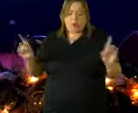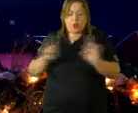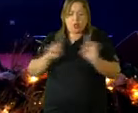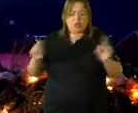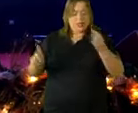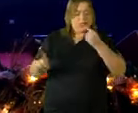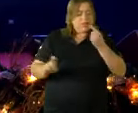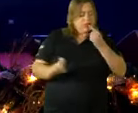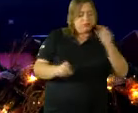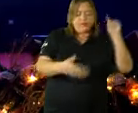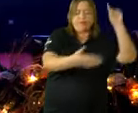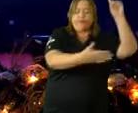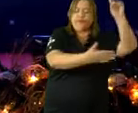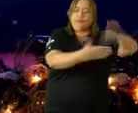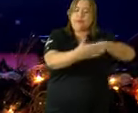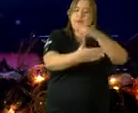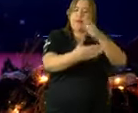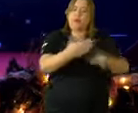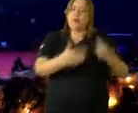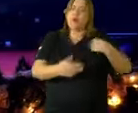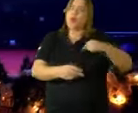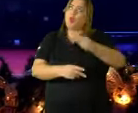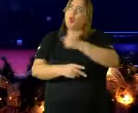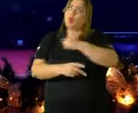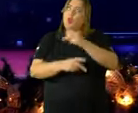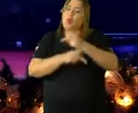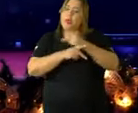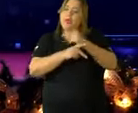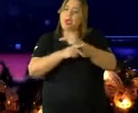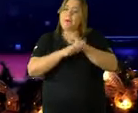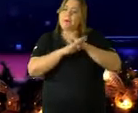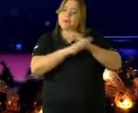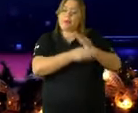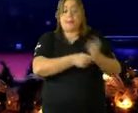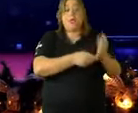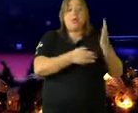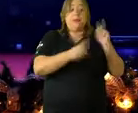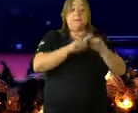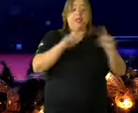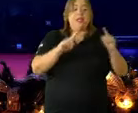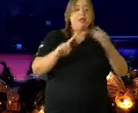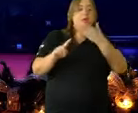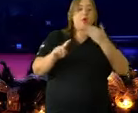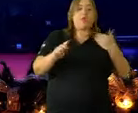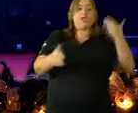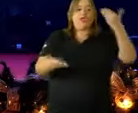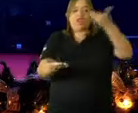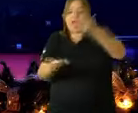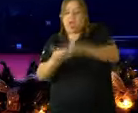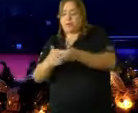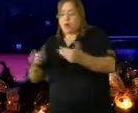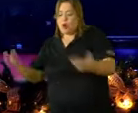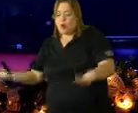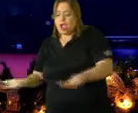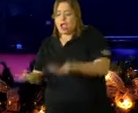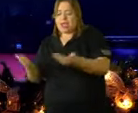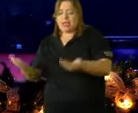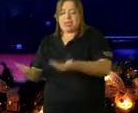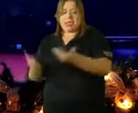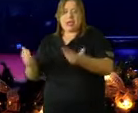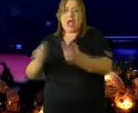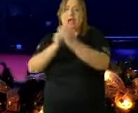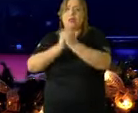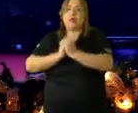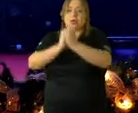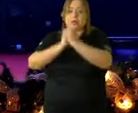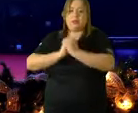reprendo. Nos cuidamos, nos protegemos, pero venimos a adorar al Señor. Porque Él no puede esperar hasta que el COVID pase. El